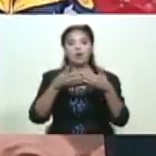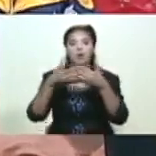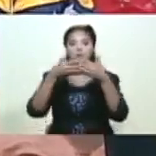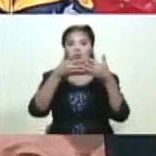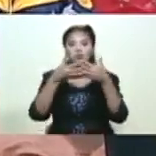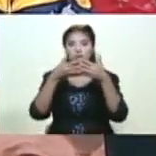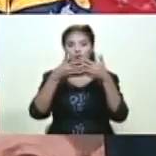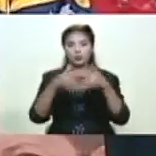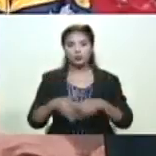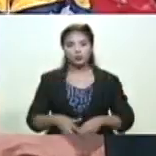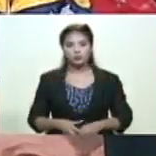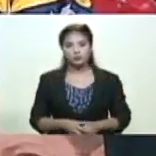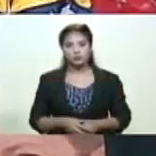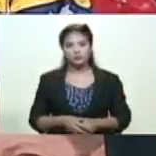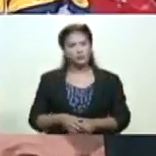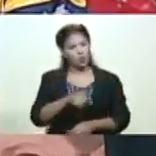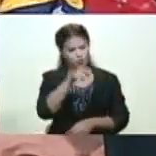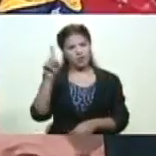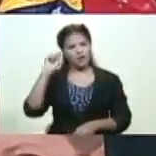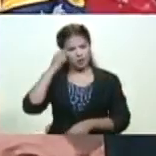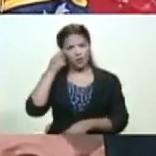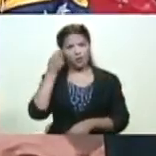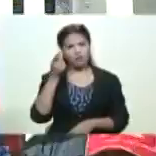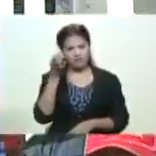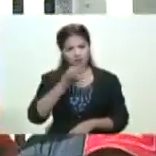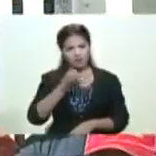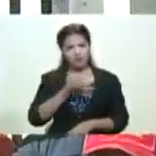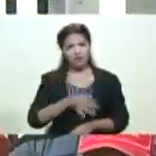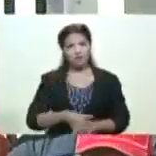de Norteamérica. Ustedes lo recuerdan, ¿verdad?